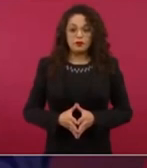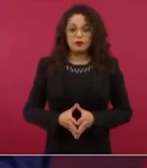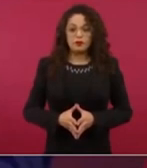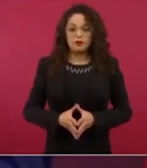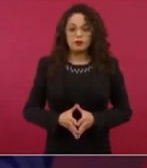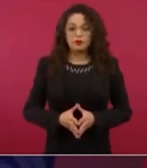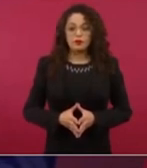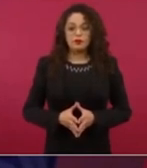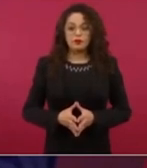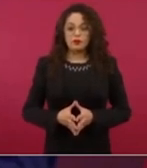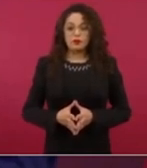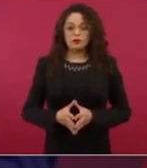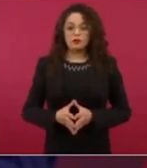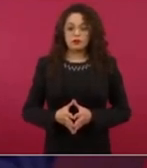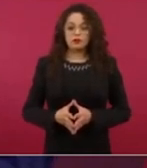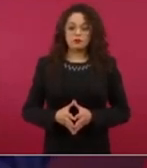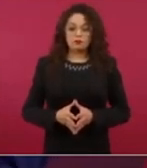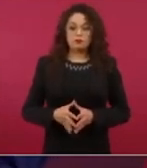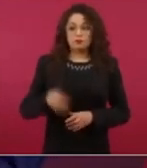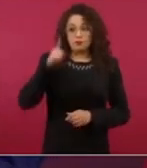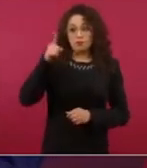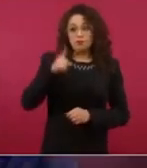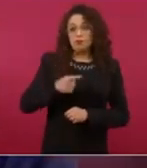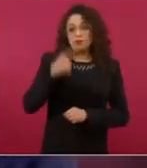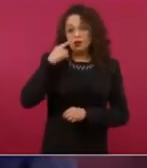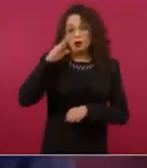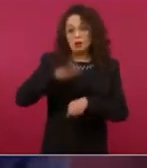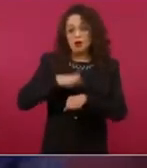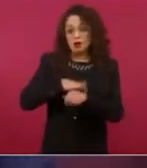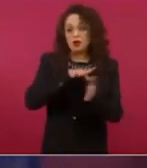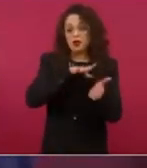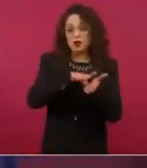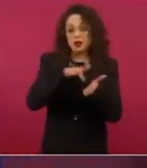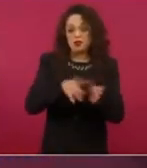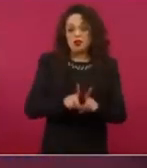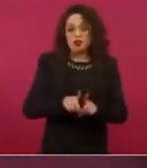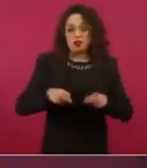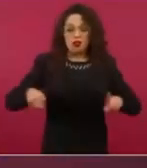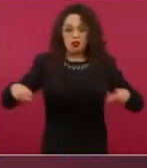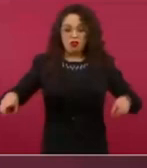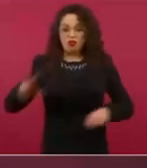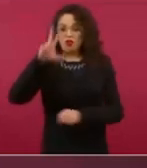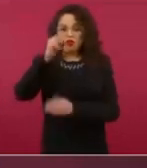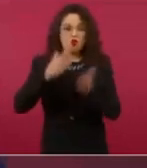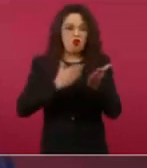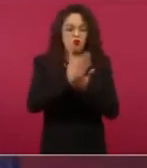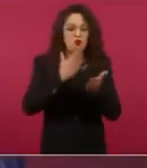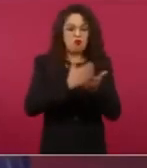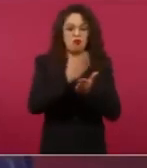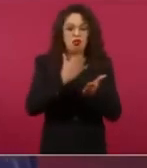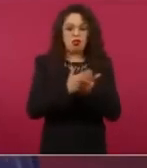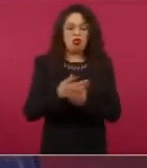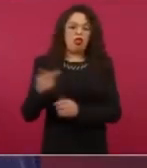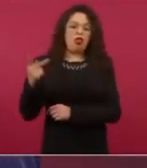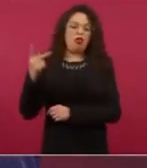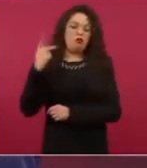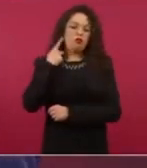la UNAM contribuía más al desarrollo y no estaba metida en la politiquería como ahora,